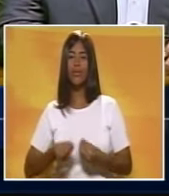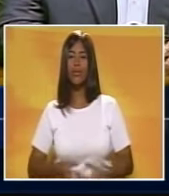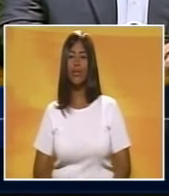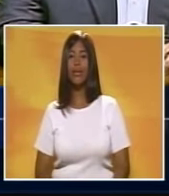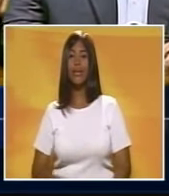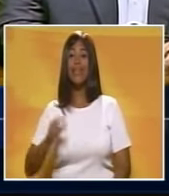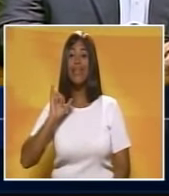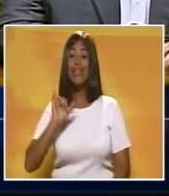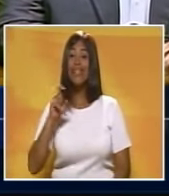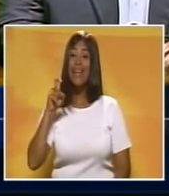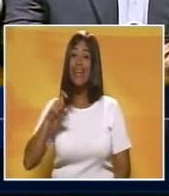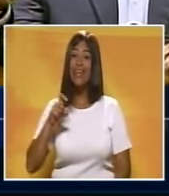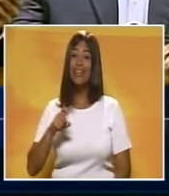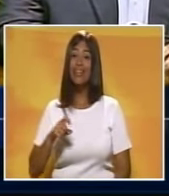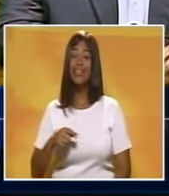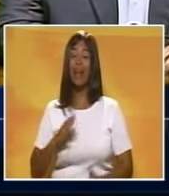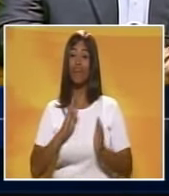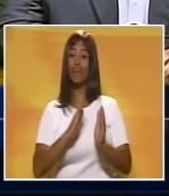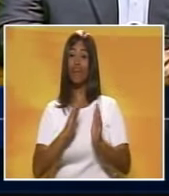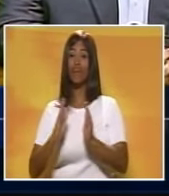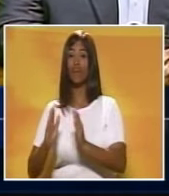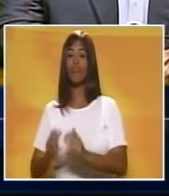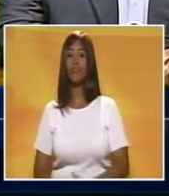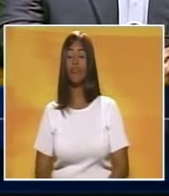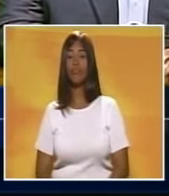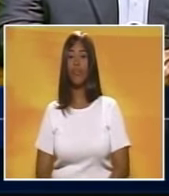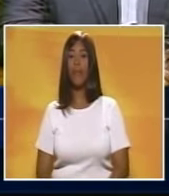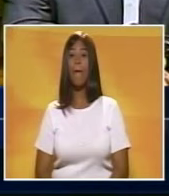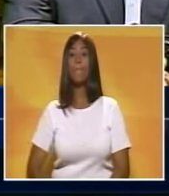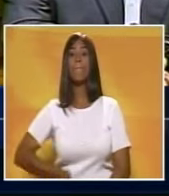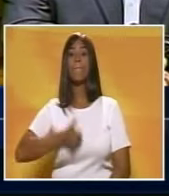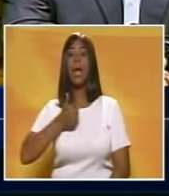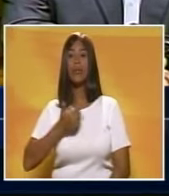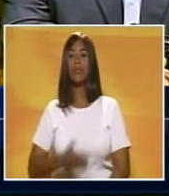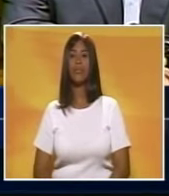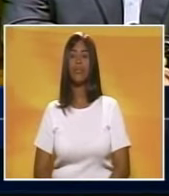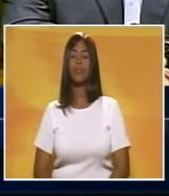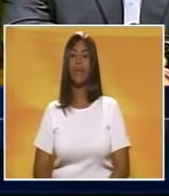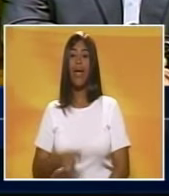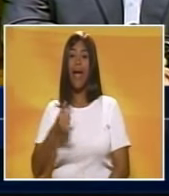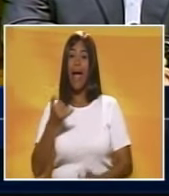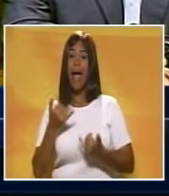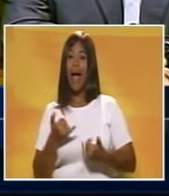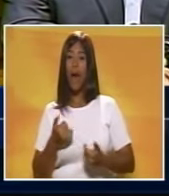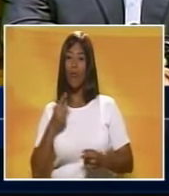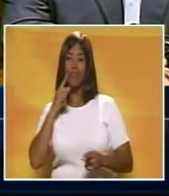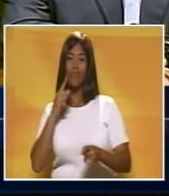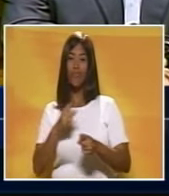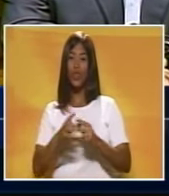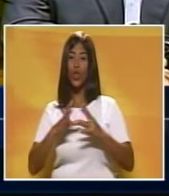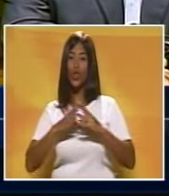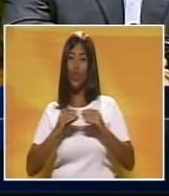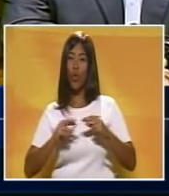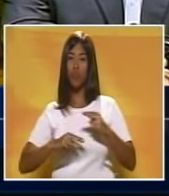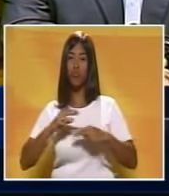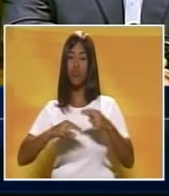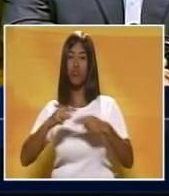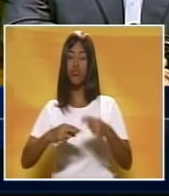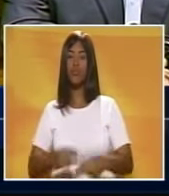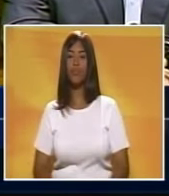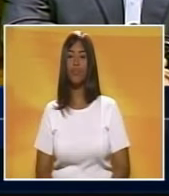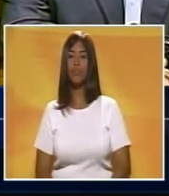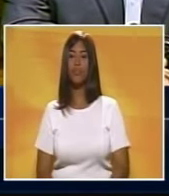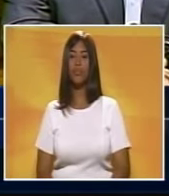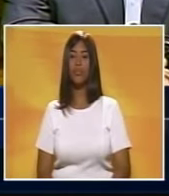y la necesidad en este momento de organizarnos más. Ahí el reto entonces como generación. Ahí el